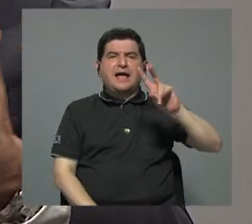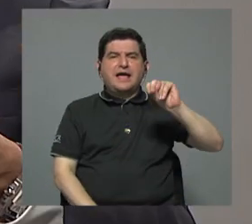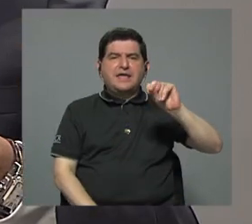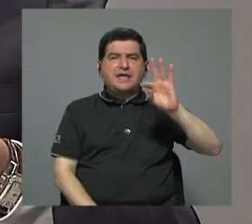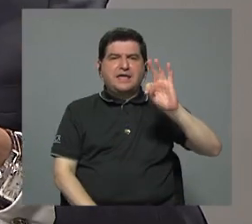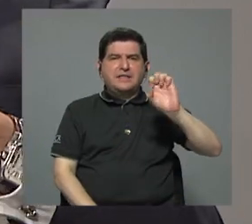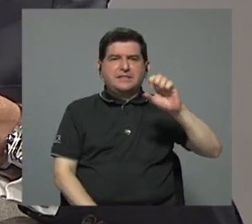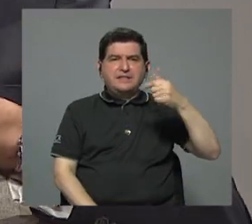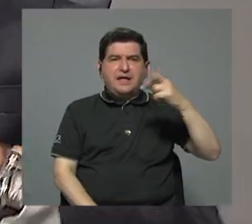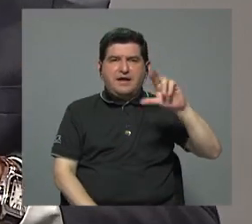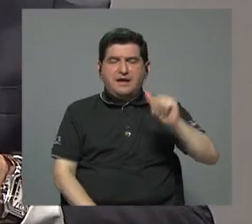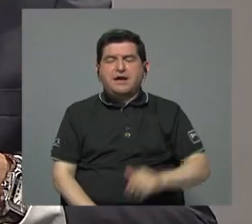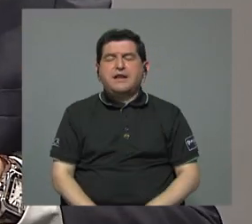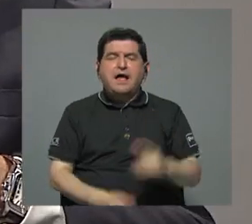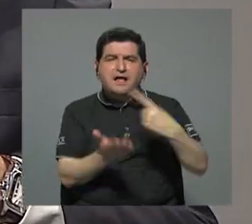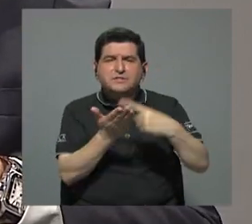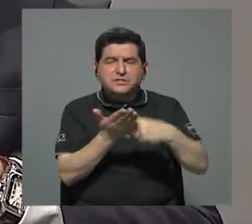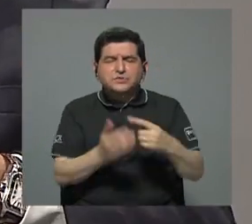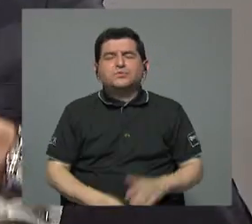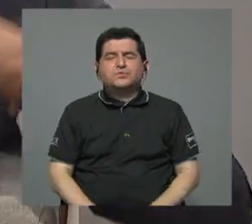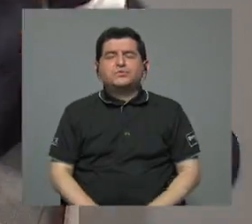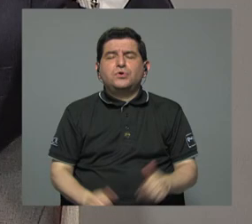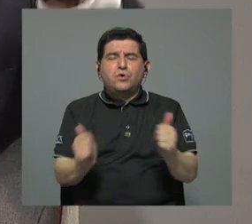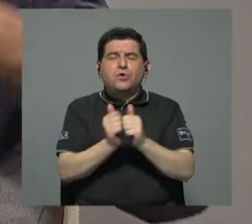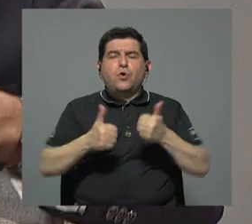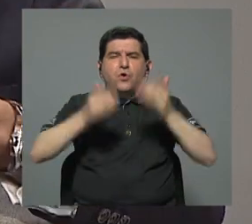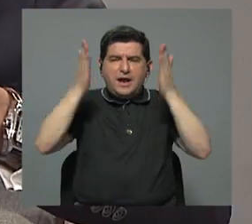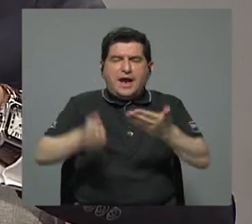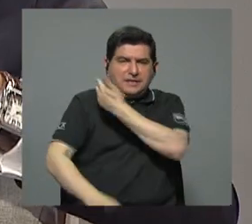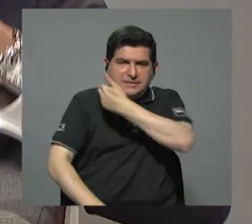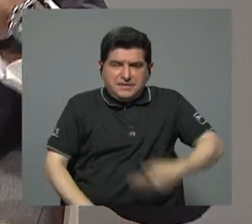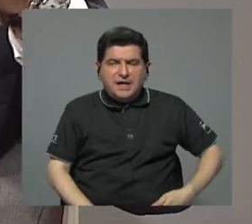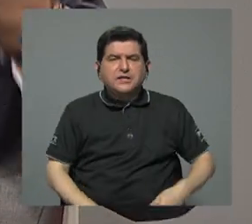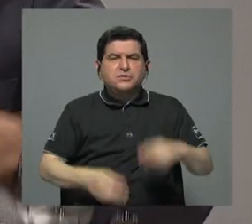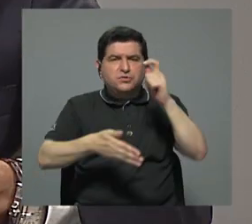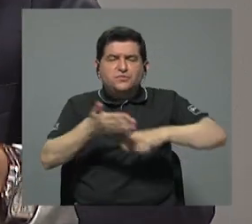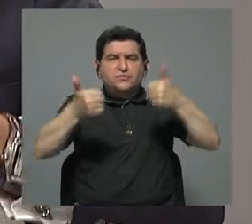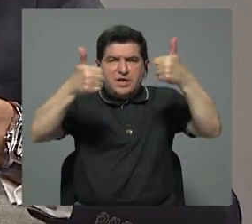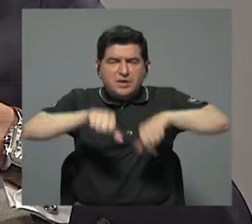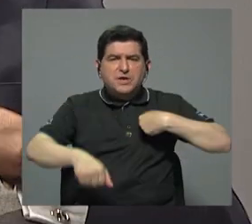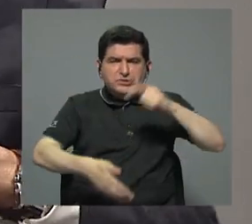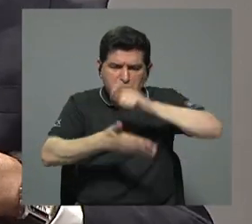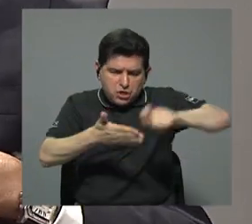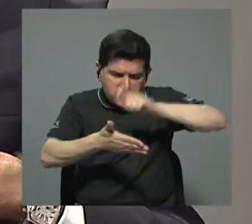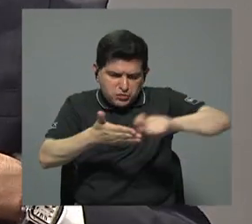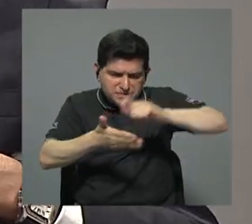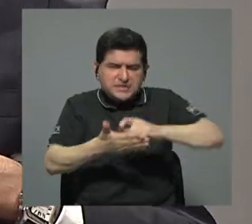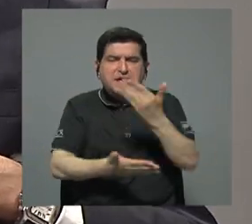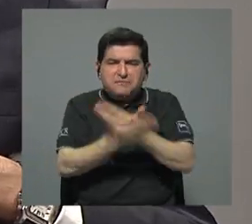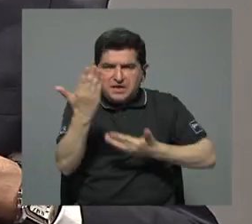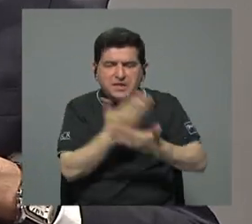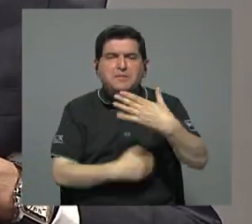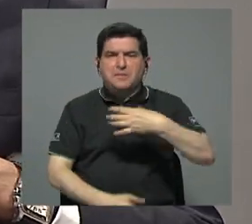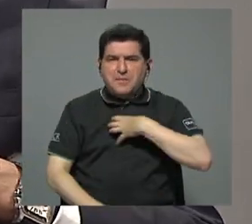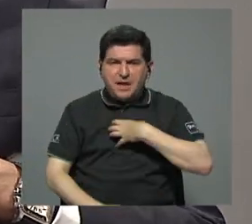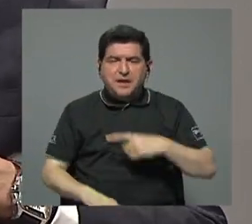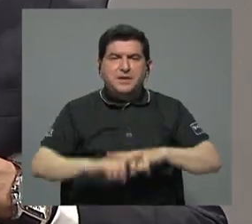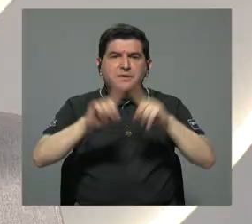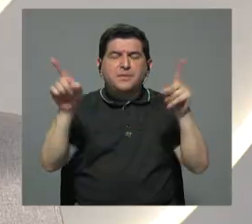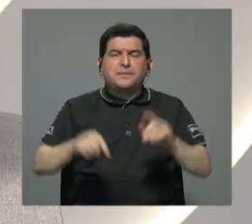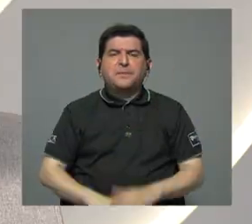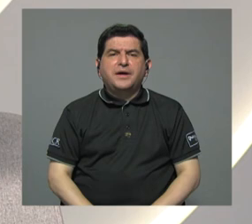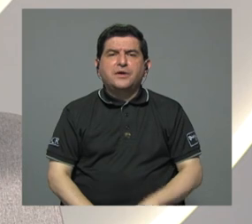debates sobre corrupción con los candidatos presidirán los temas campaña se firmaron acuerdos que el redactado de puño y letra' incluso en ese momento pero